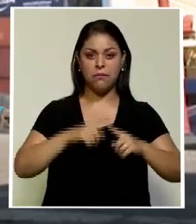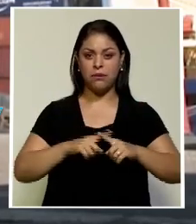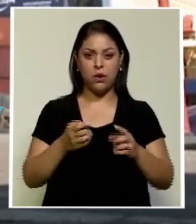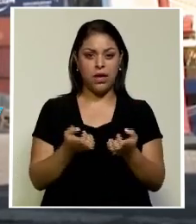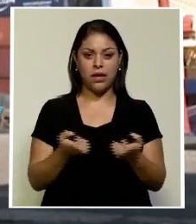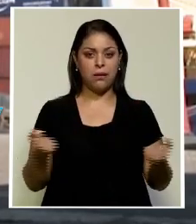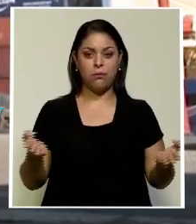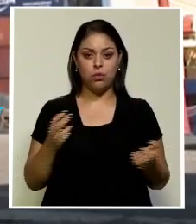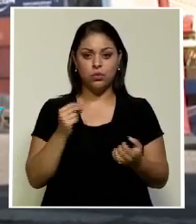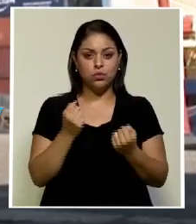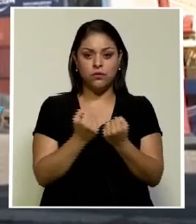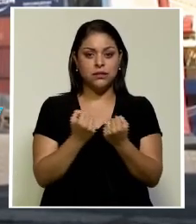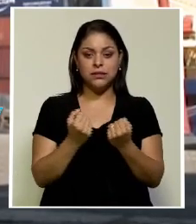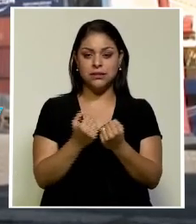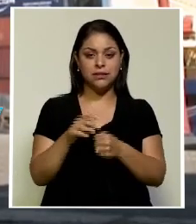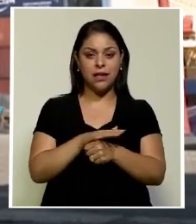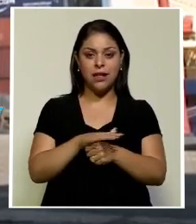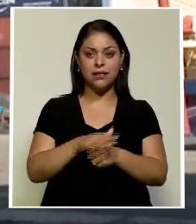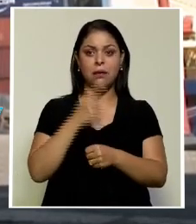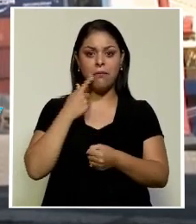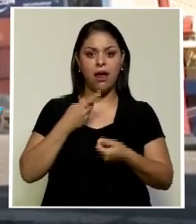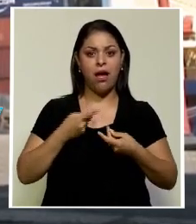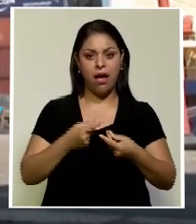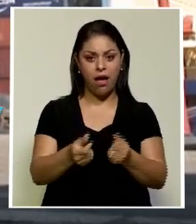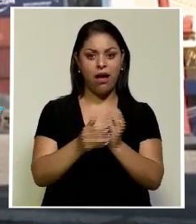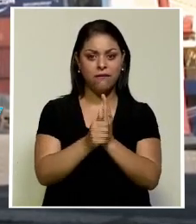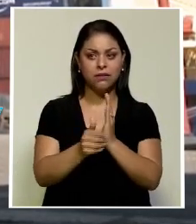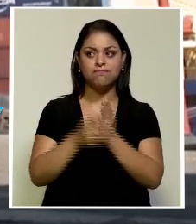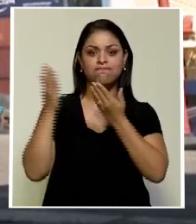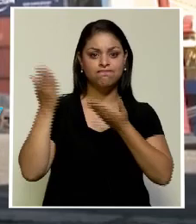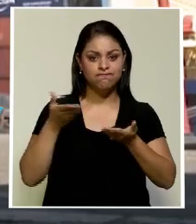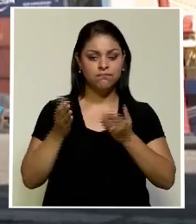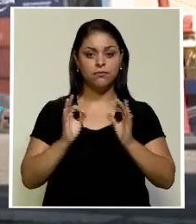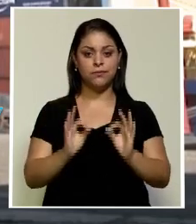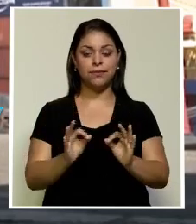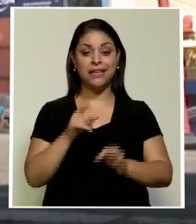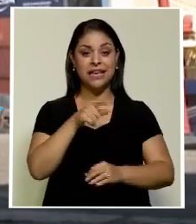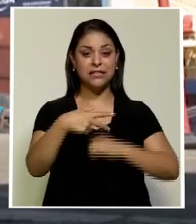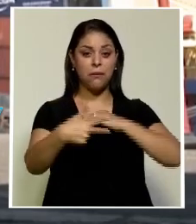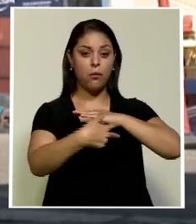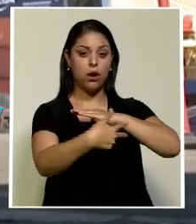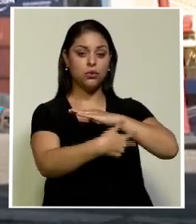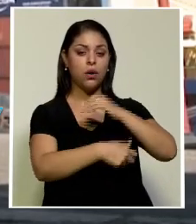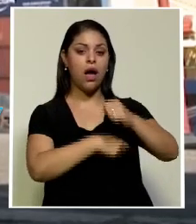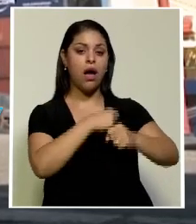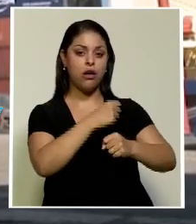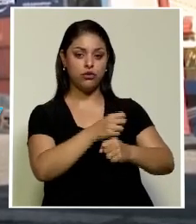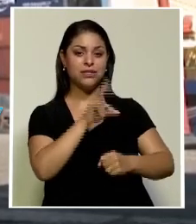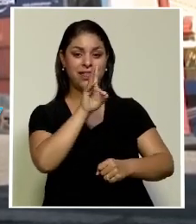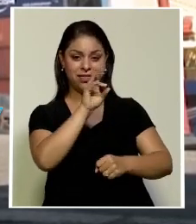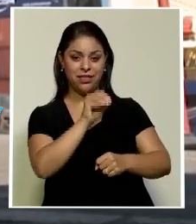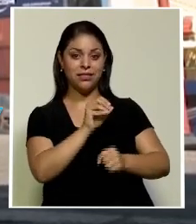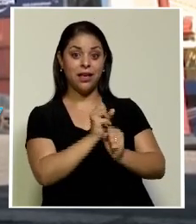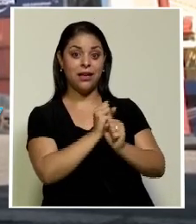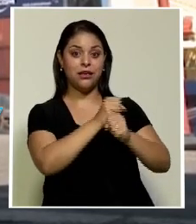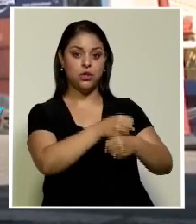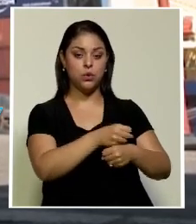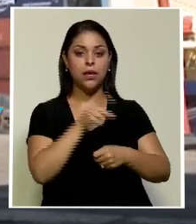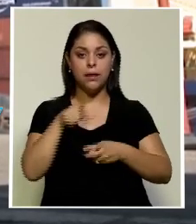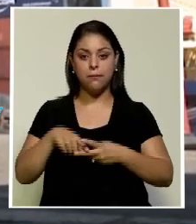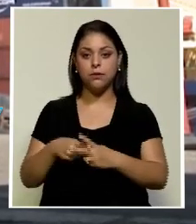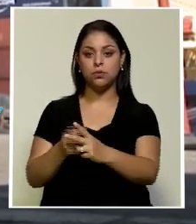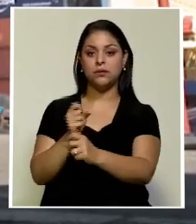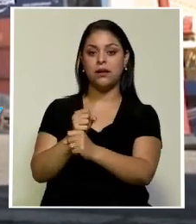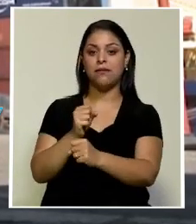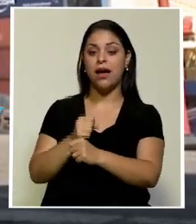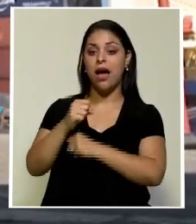abasto para la carga y descarga con mayor agilidad. El puerto fue creado en los años 70 y comenzó en operaciones en los 80, pero desde